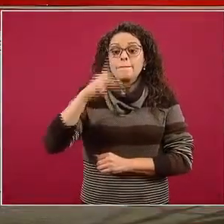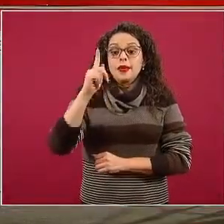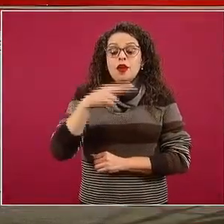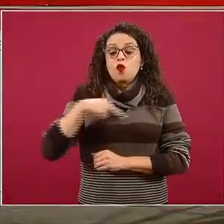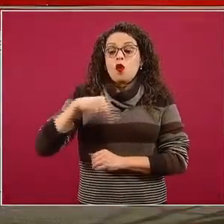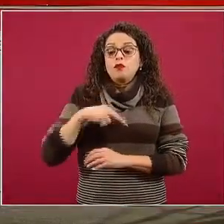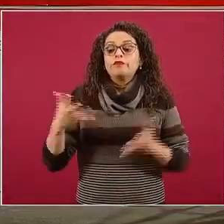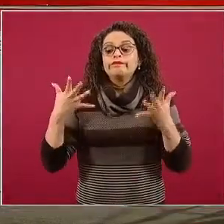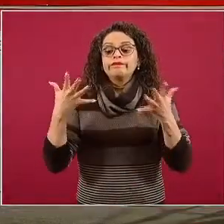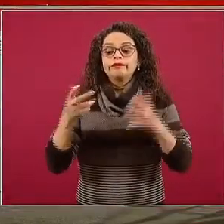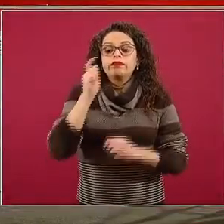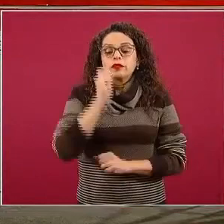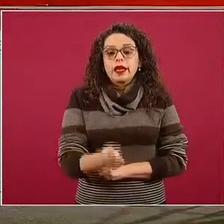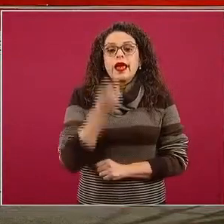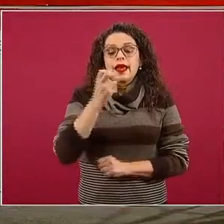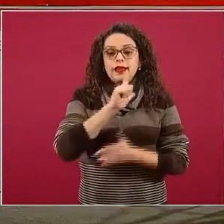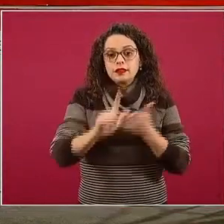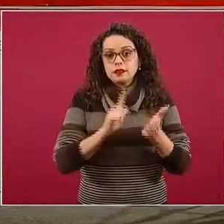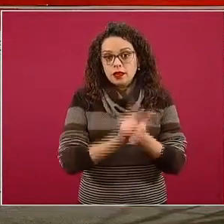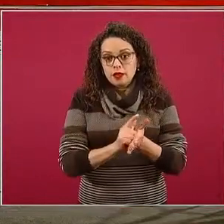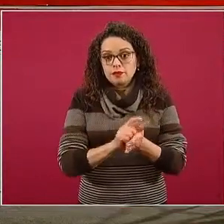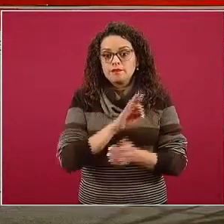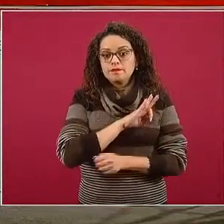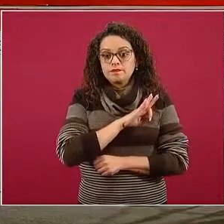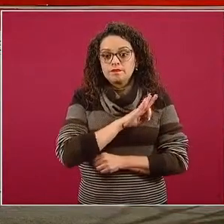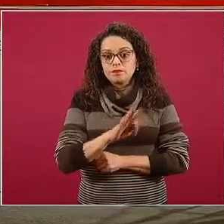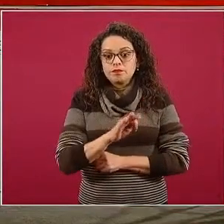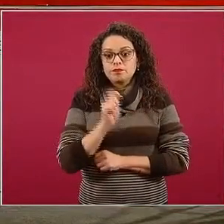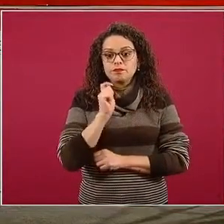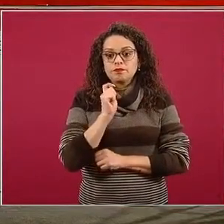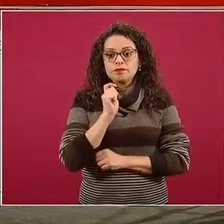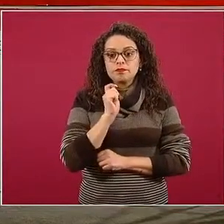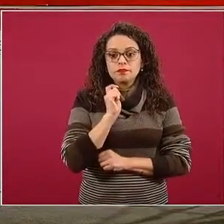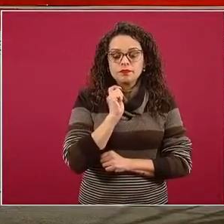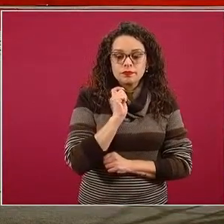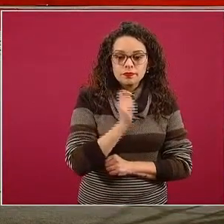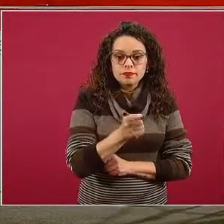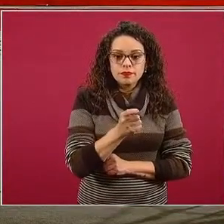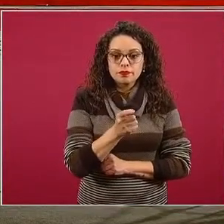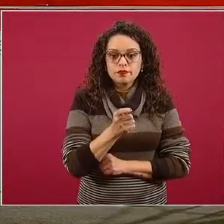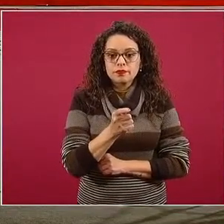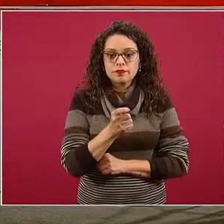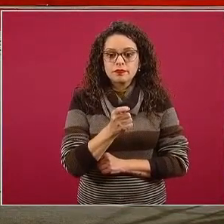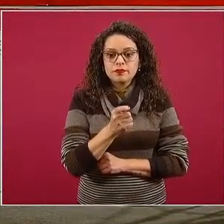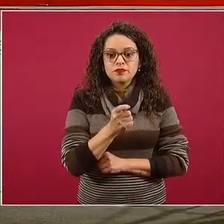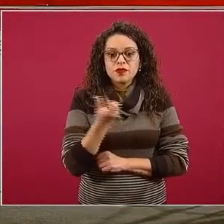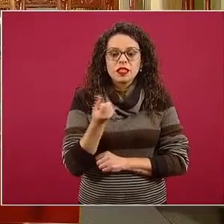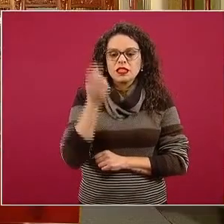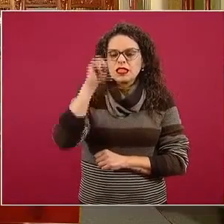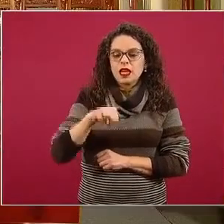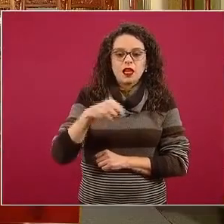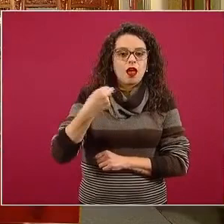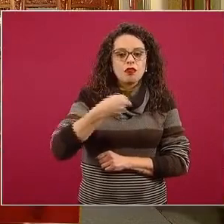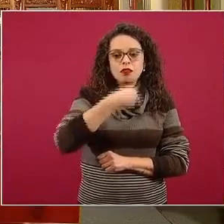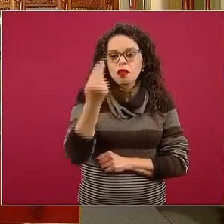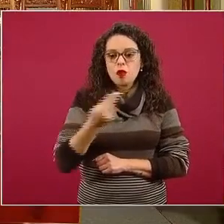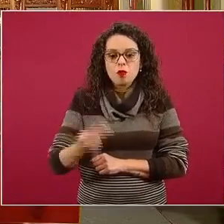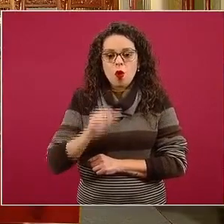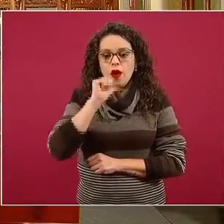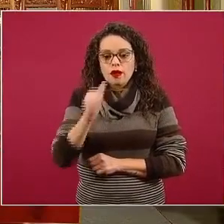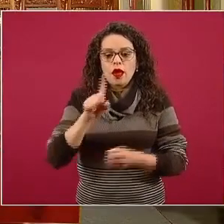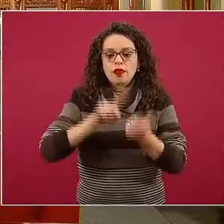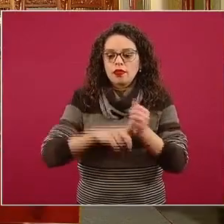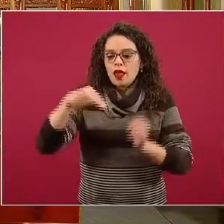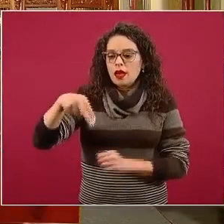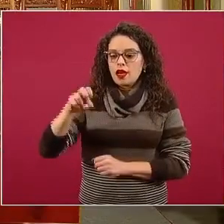que esta reforma legislativa permita tener cajetillas neutras. Esto ha sido, neutras es sin diagramas, sin dibujos, y en todo caso solo